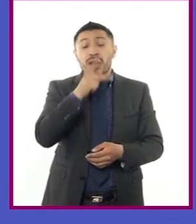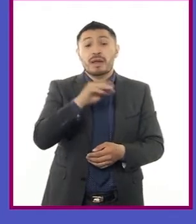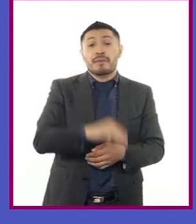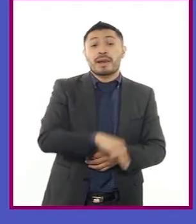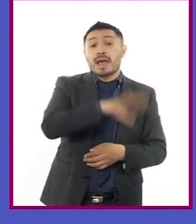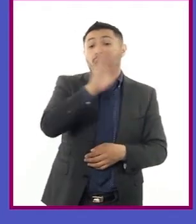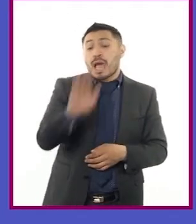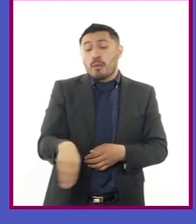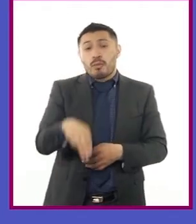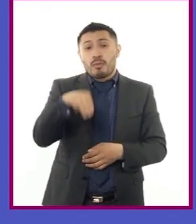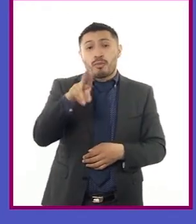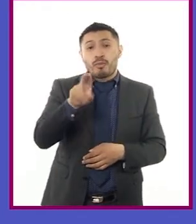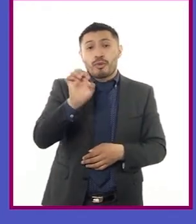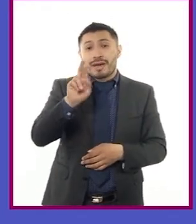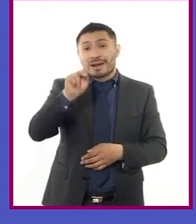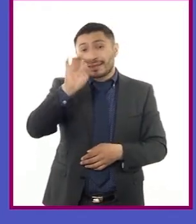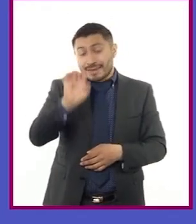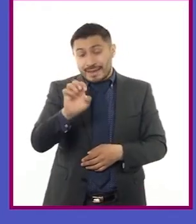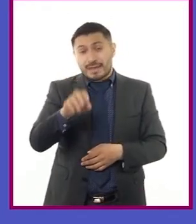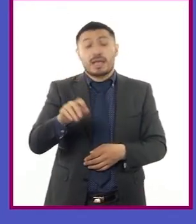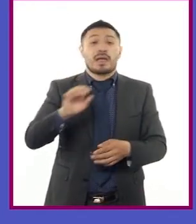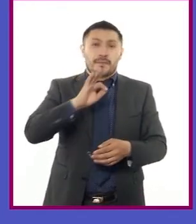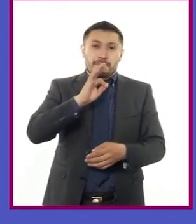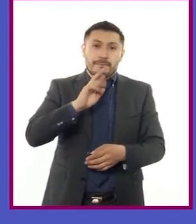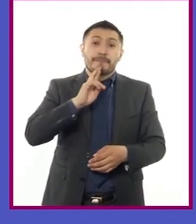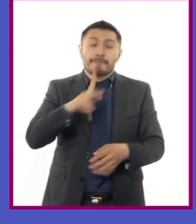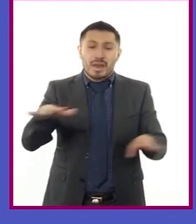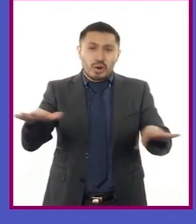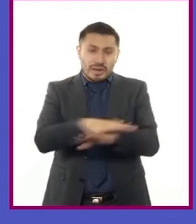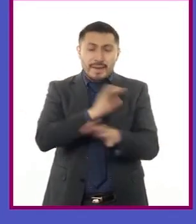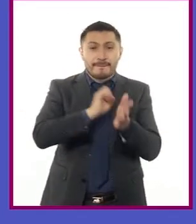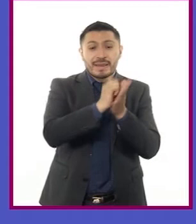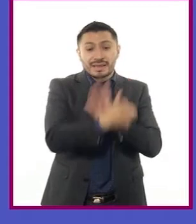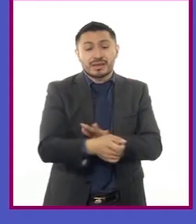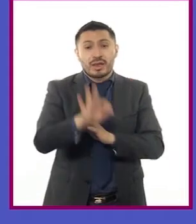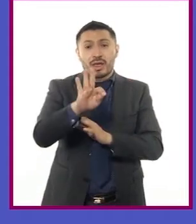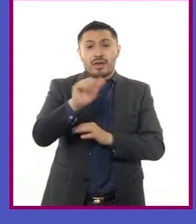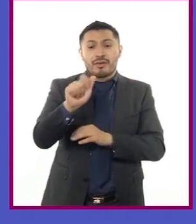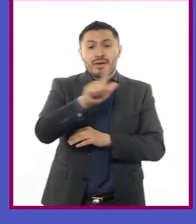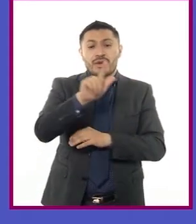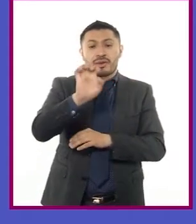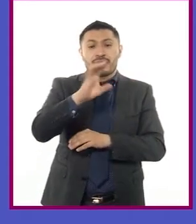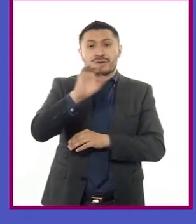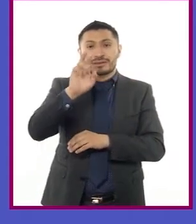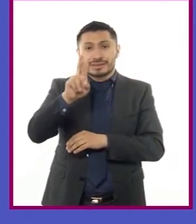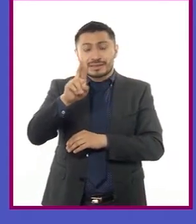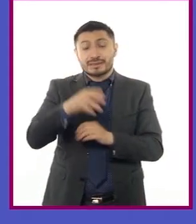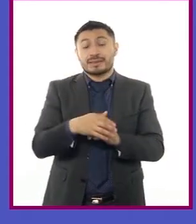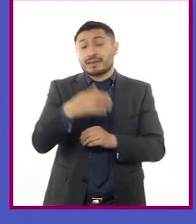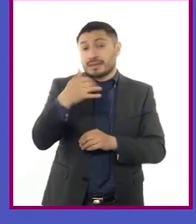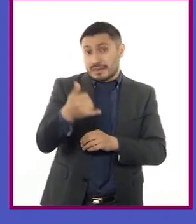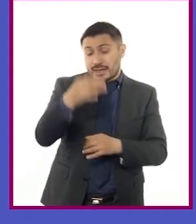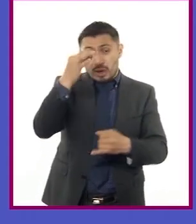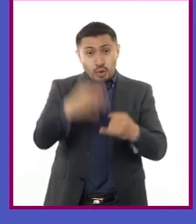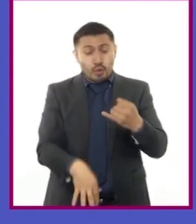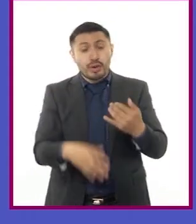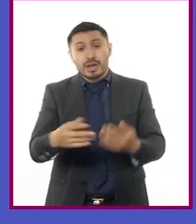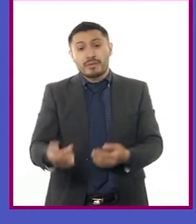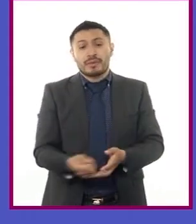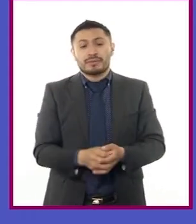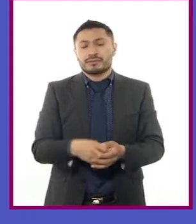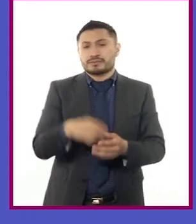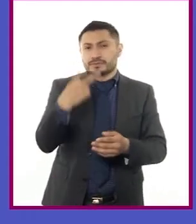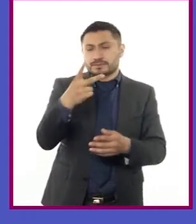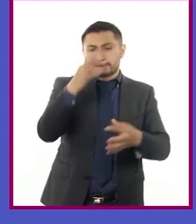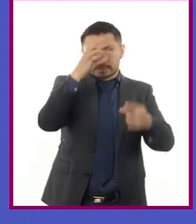podemos emplear un sinónimo, el término fallecimiento. Y ya para finalizar, un par de